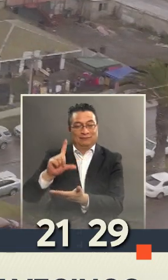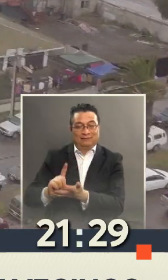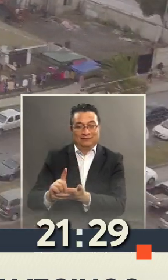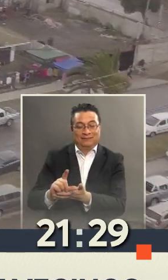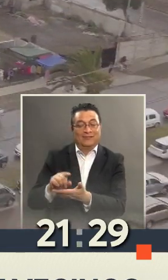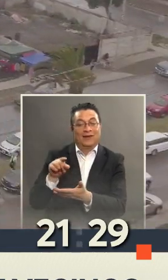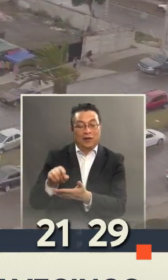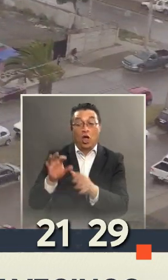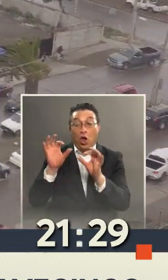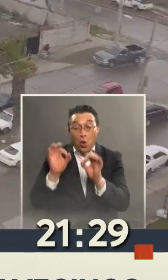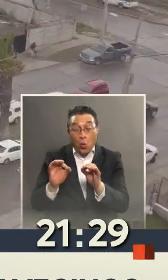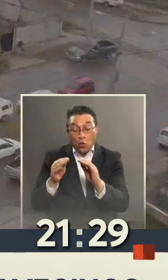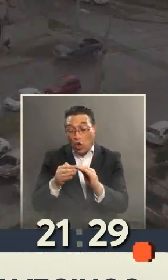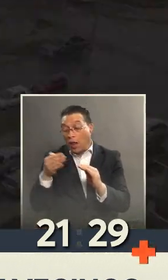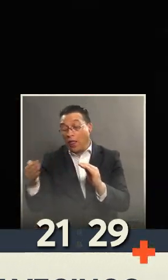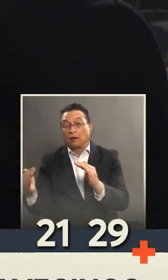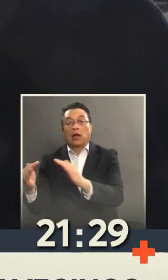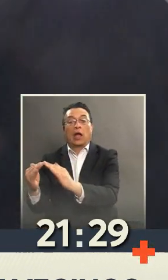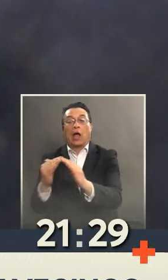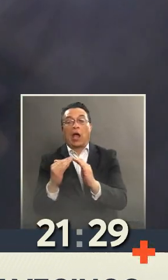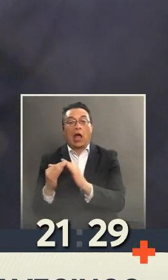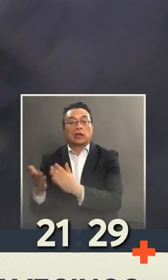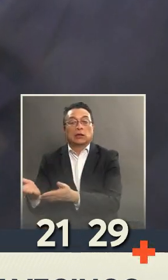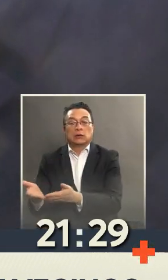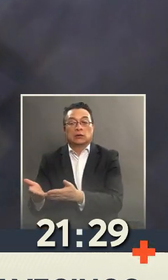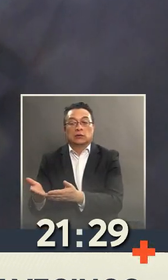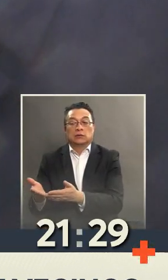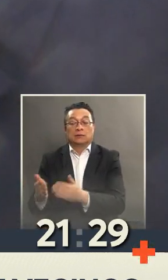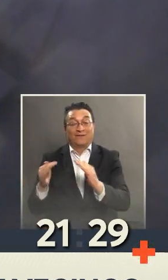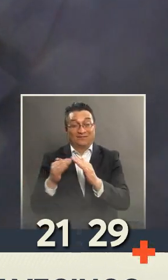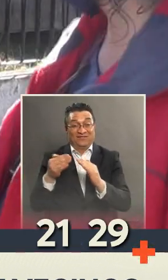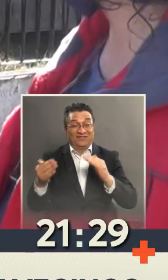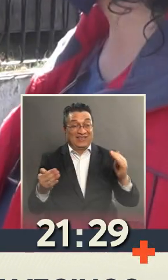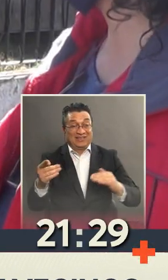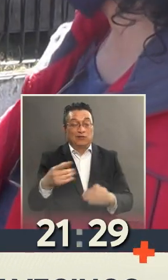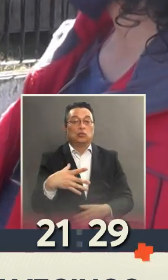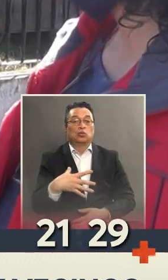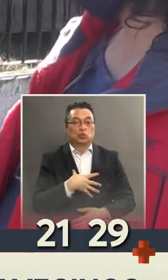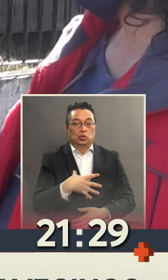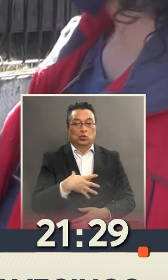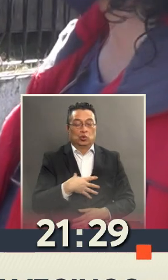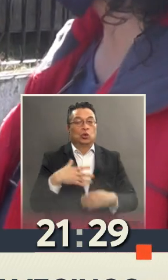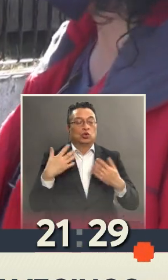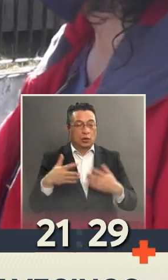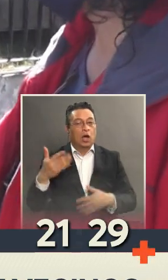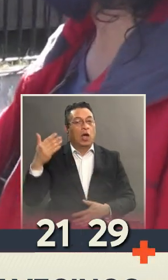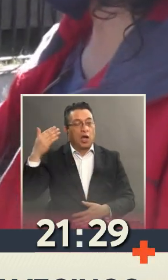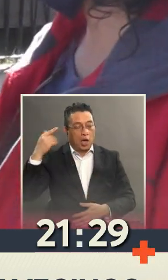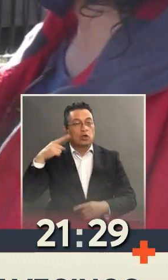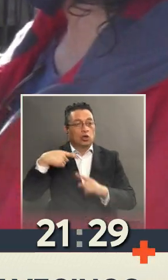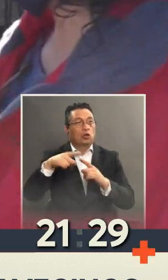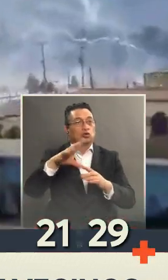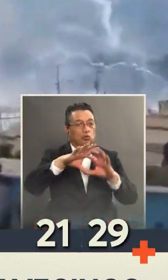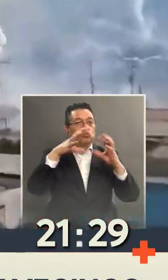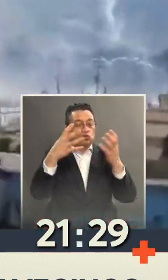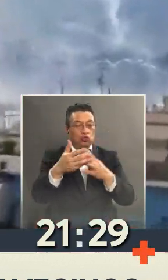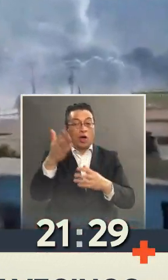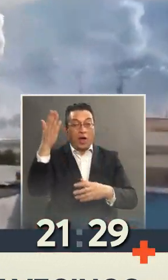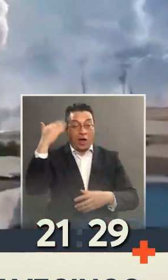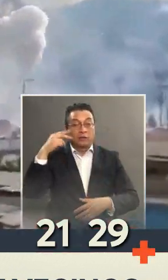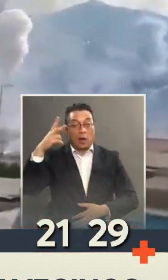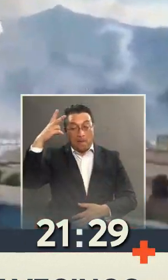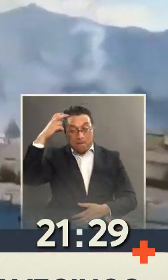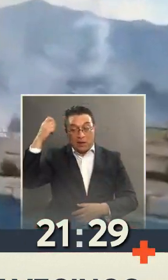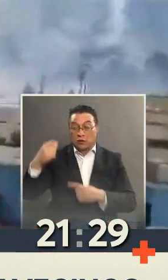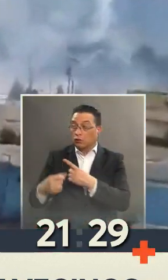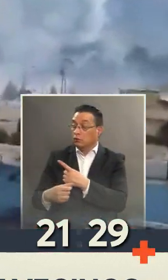está justo al lado de viviendas. Los vecinos dicen tener miedo por lo que ya ha sucedido en otras partes del mundo, como lo que pasó en México en